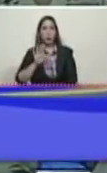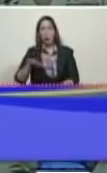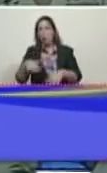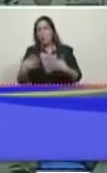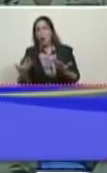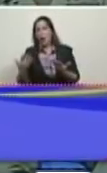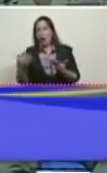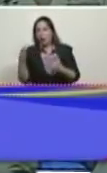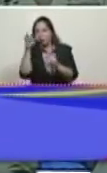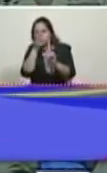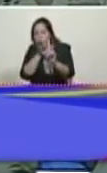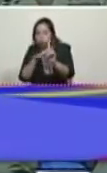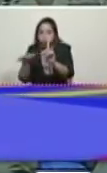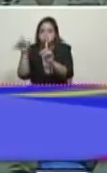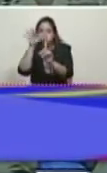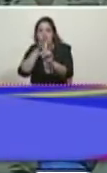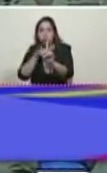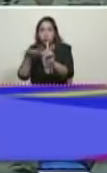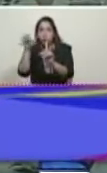de dividir,